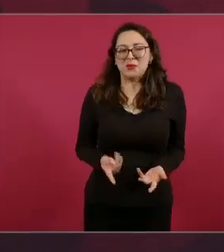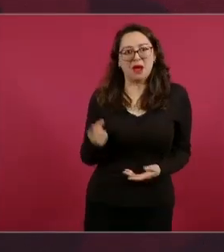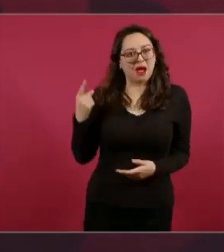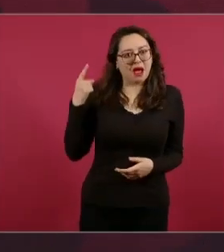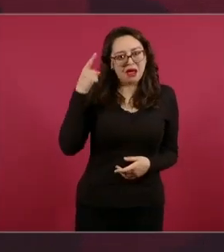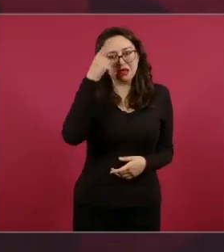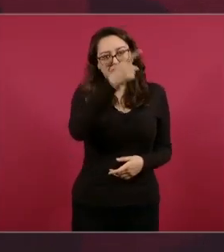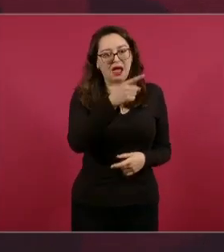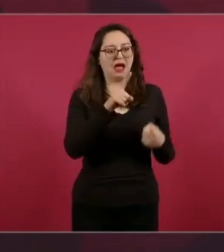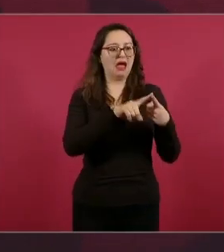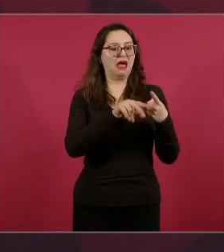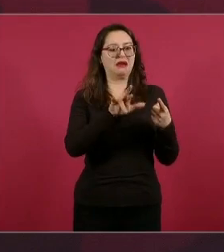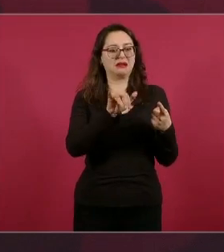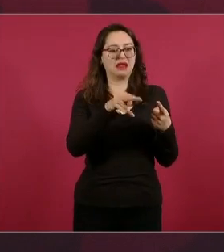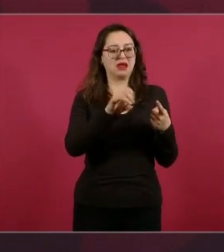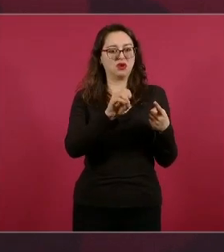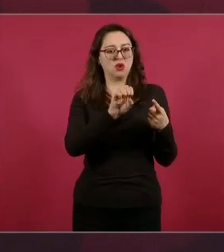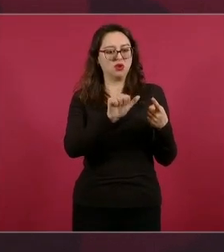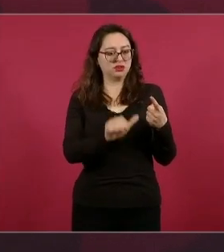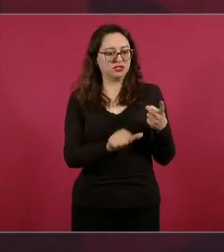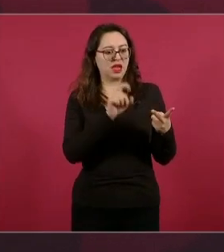Reynosa y Juárez.